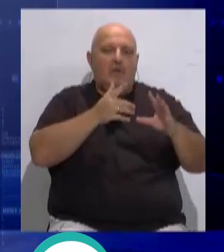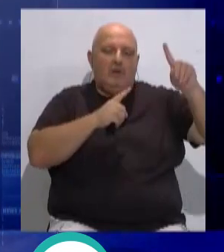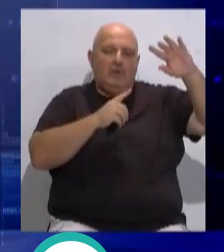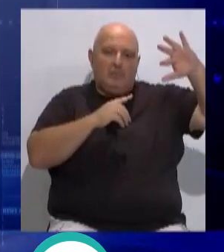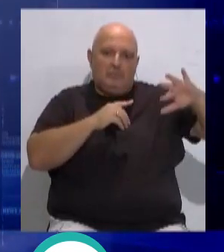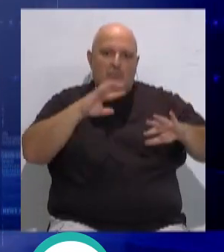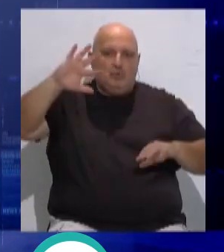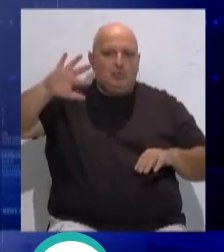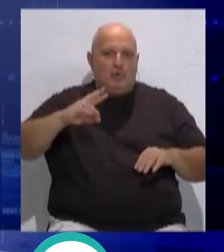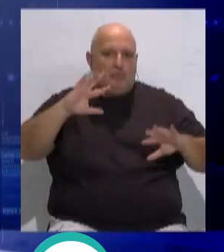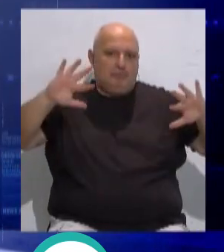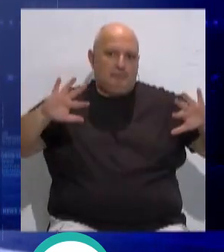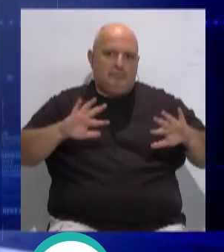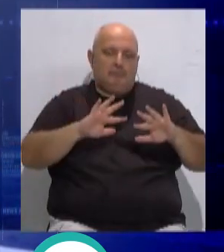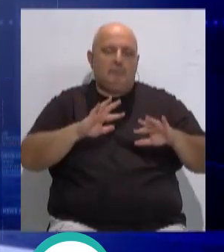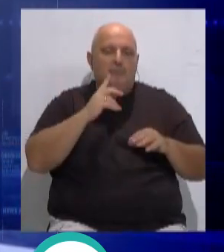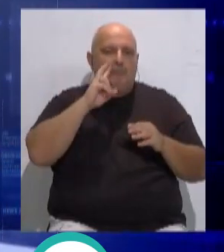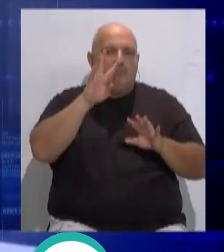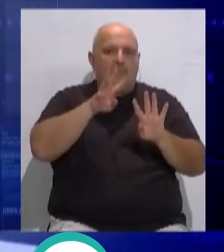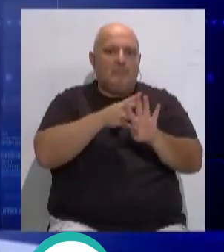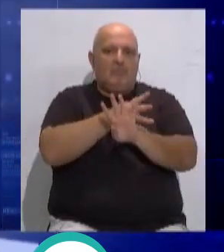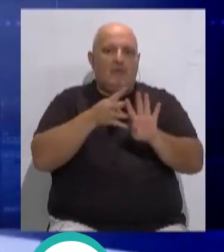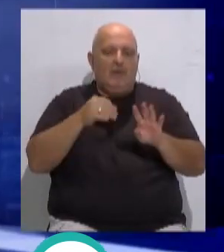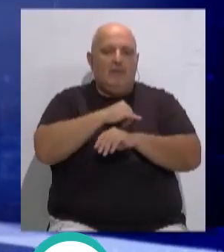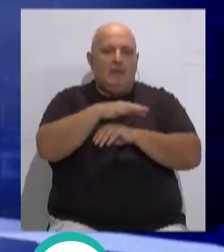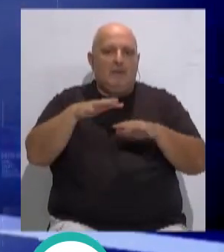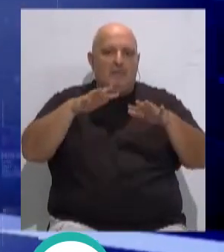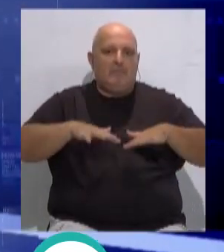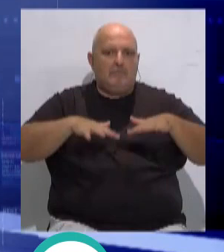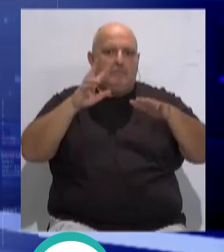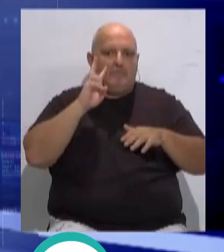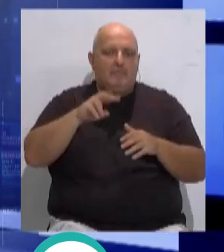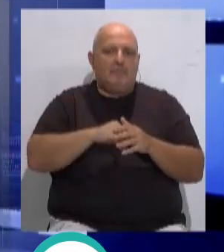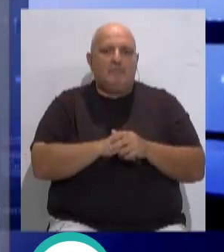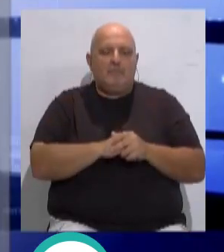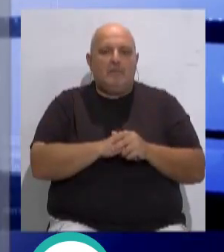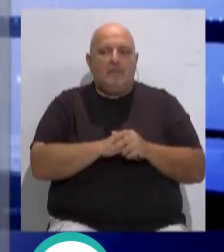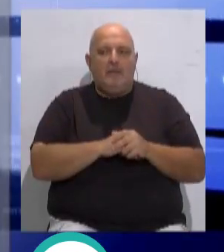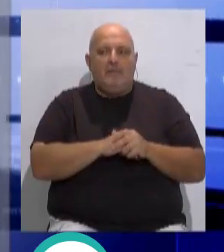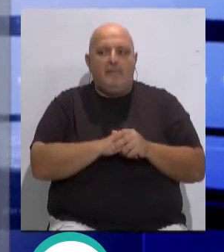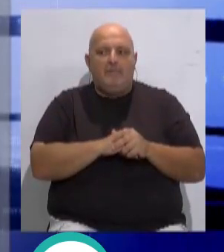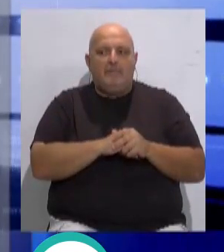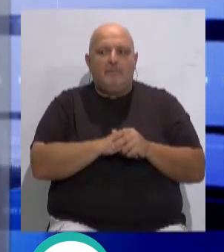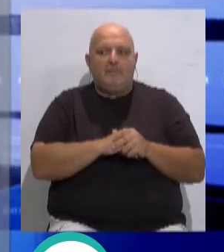poniente y del suroeste. A continuación, les ofrecemos la tabla de oleajes y mareas.